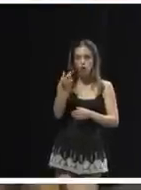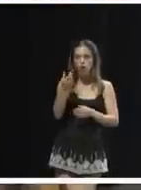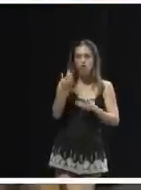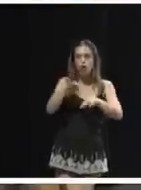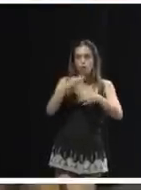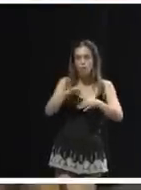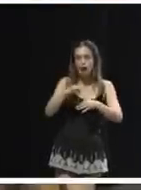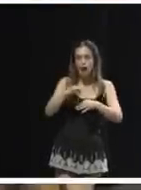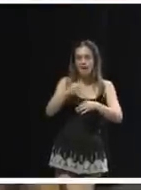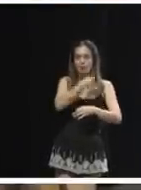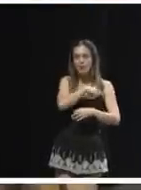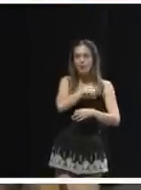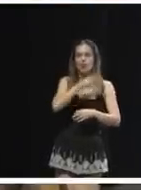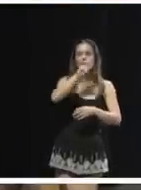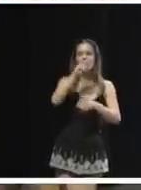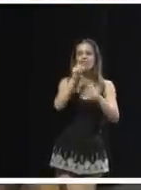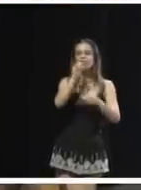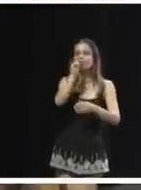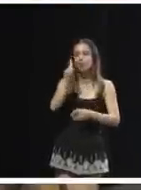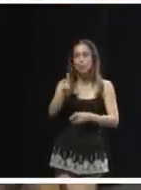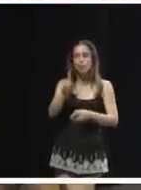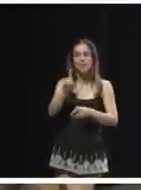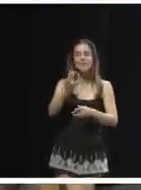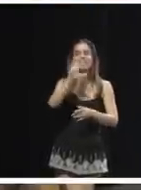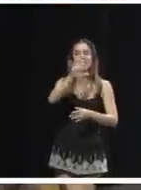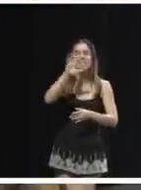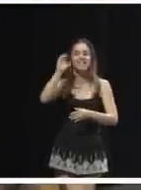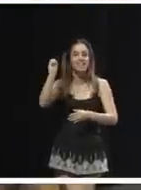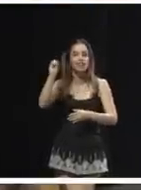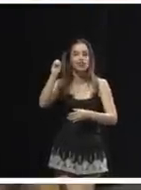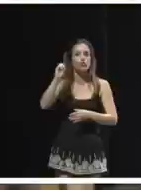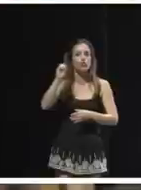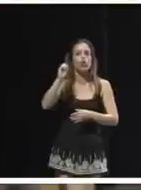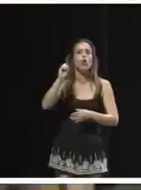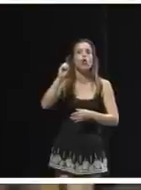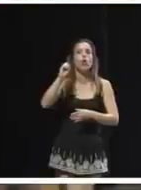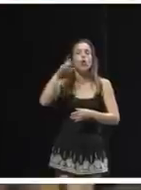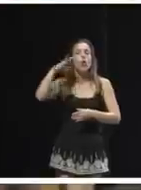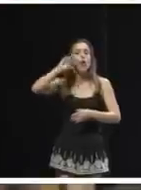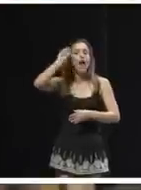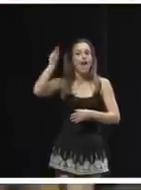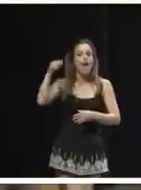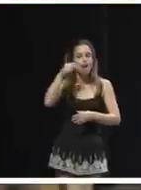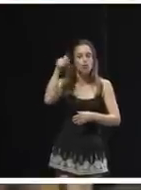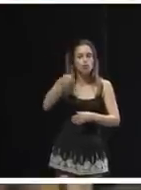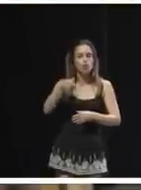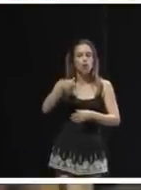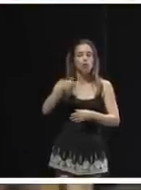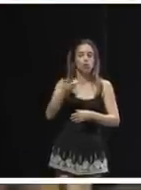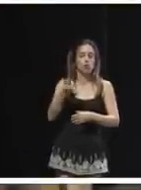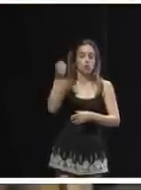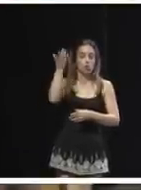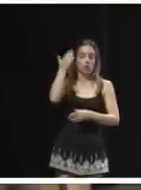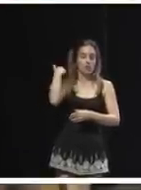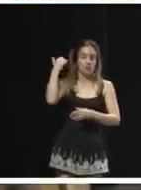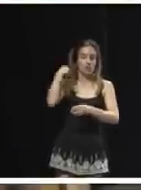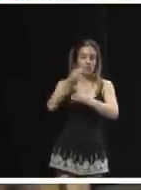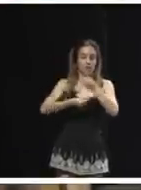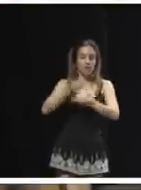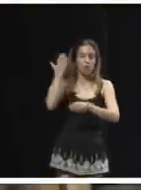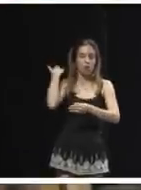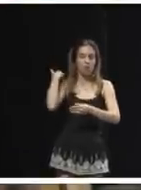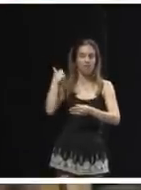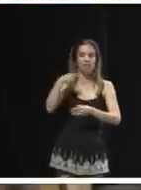en 21.542 euros. Lo hicimos de aquella porque estaba en 21.000 y eso afectaba a 10 millones